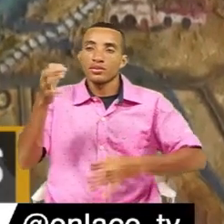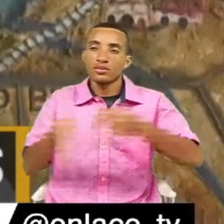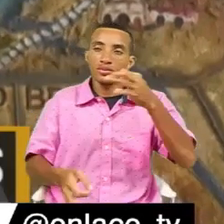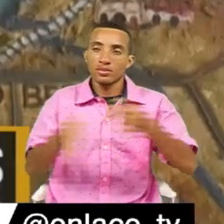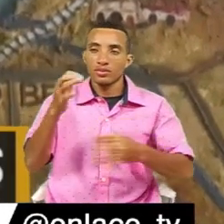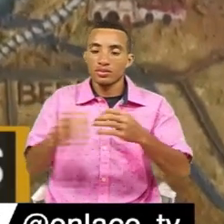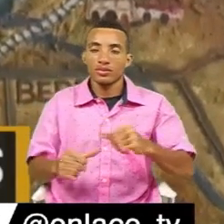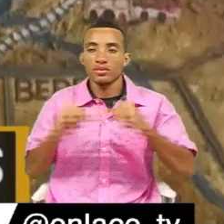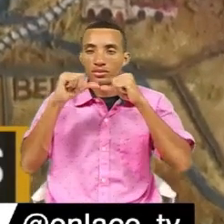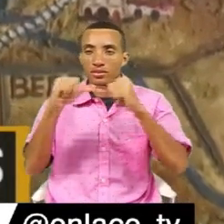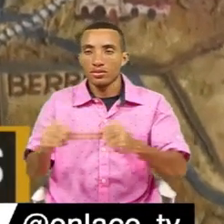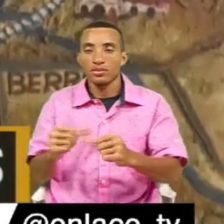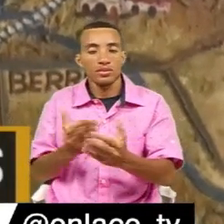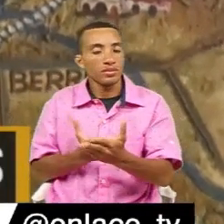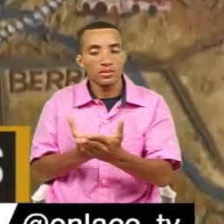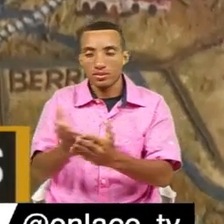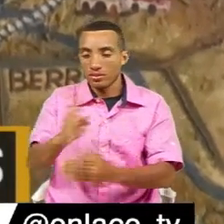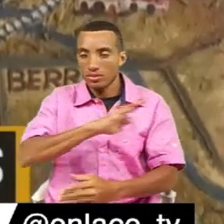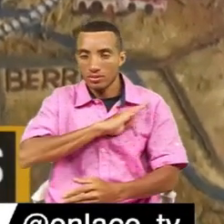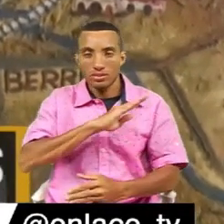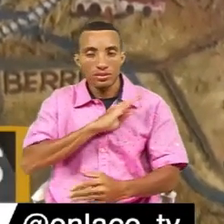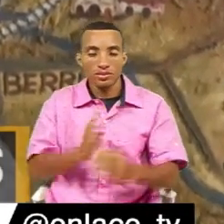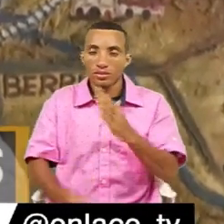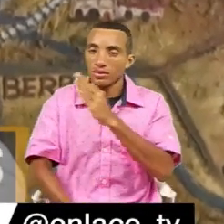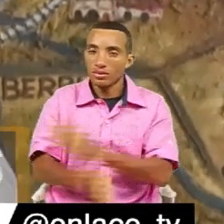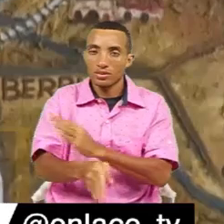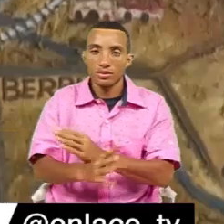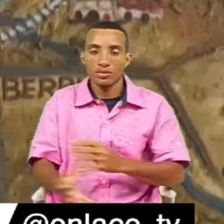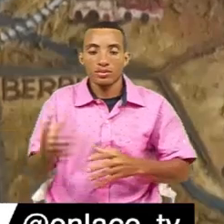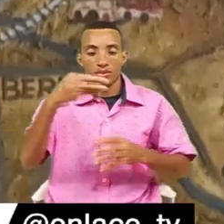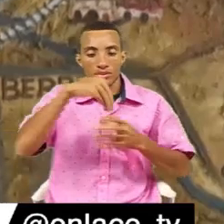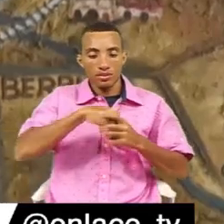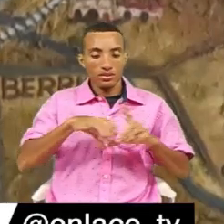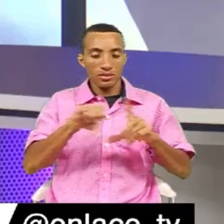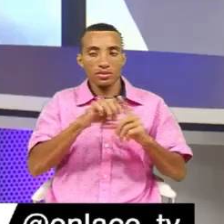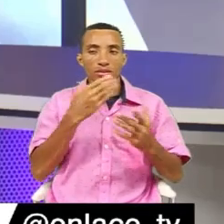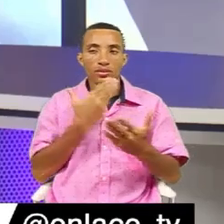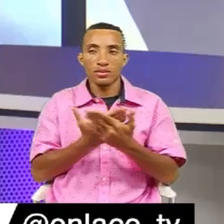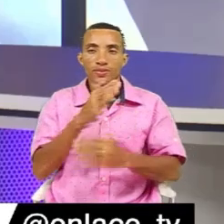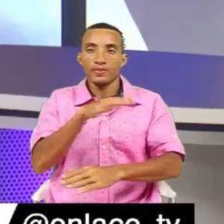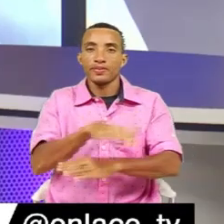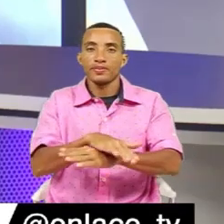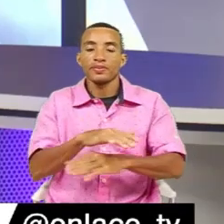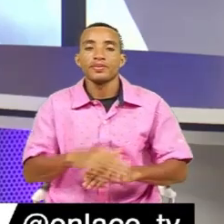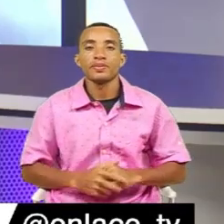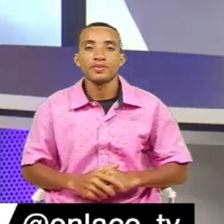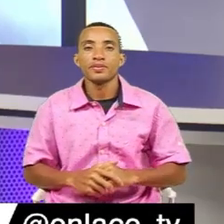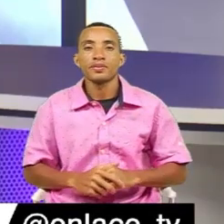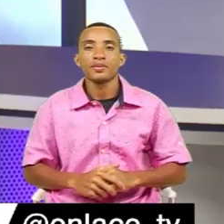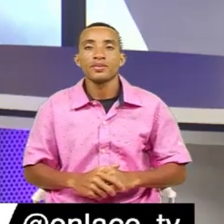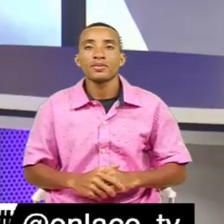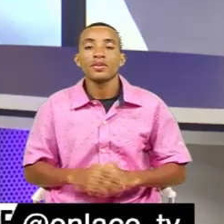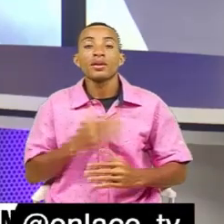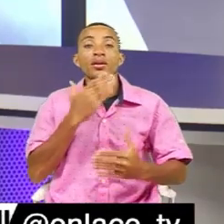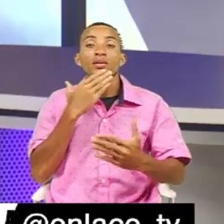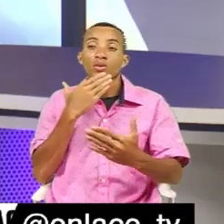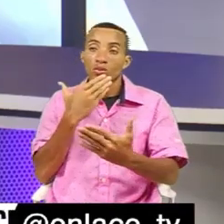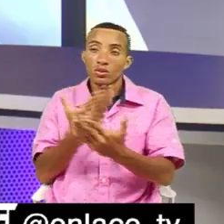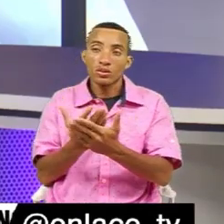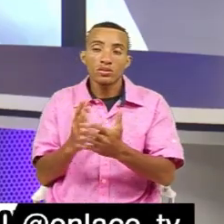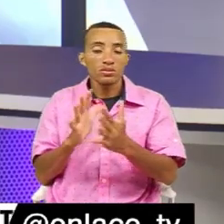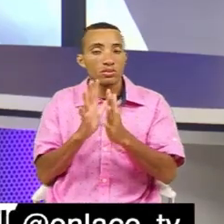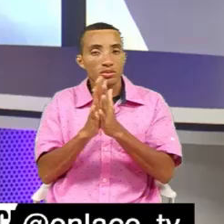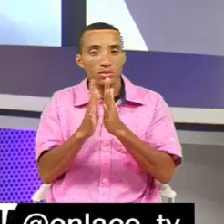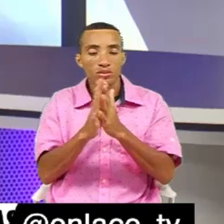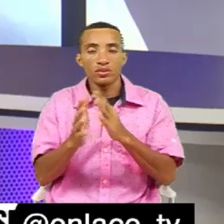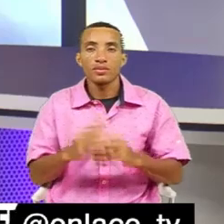del alcalde de esta municipalidad. Continúan ustedes con más noticias en estudios. Muy buenas tardes. Buenas tardes, Pedro. Gracias por la información. Y